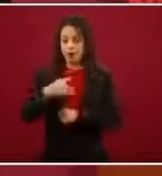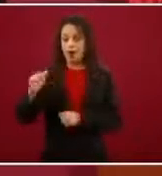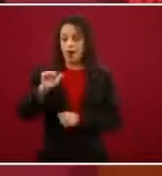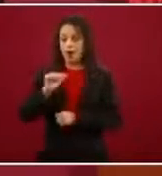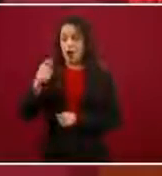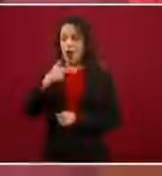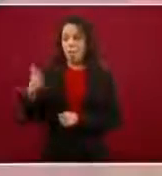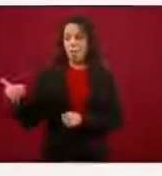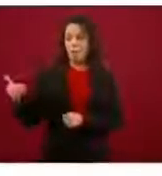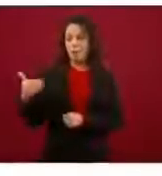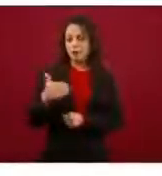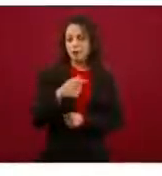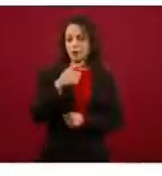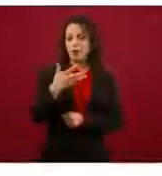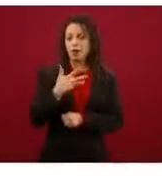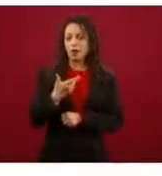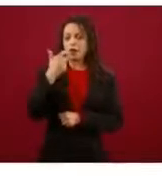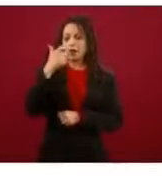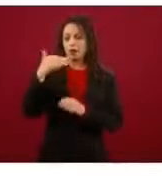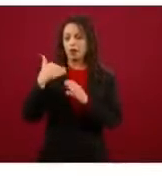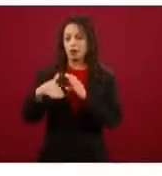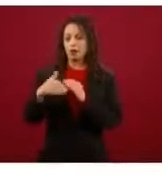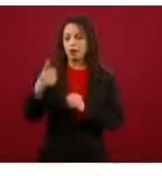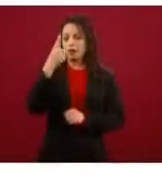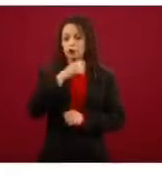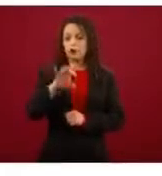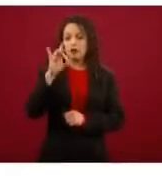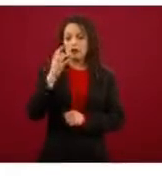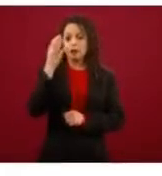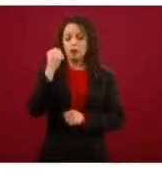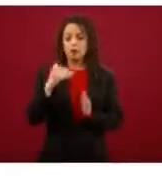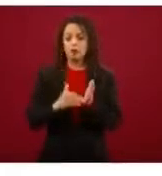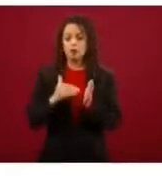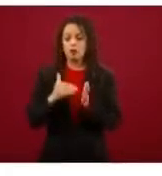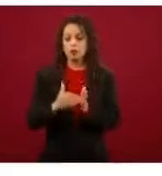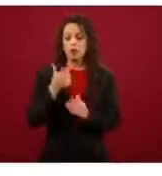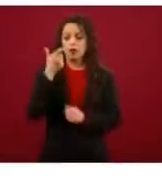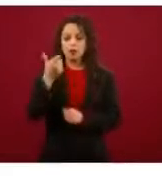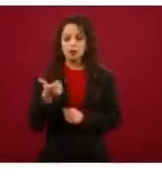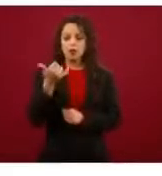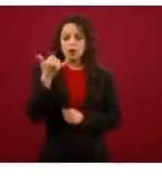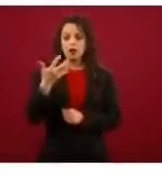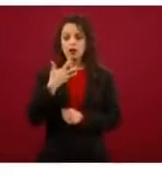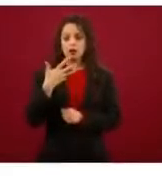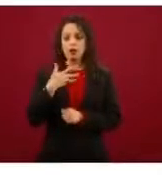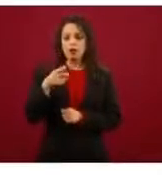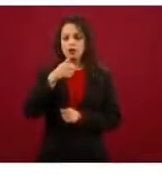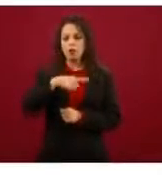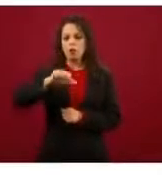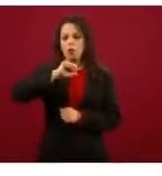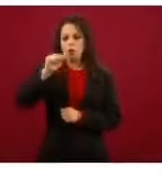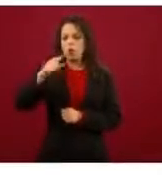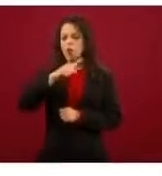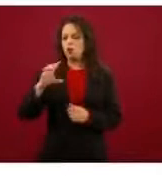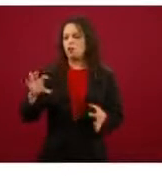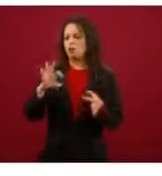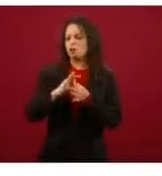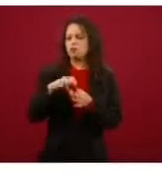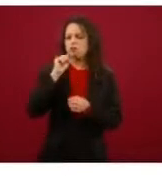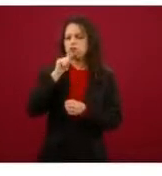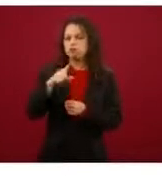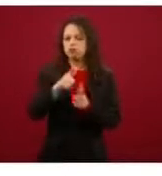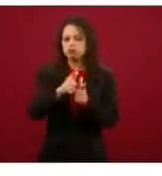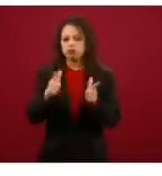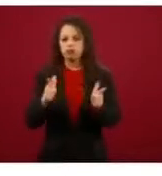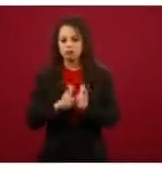recibe recursos por medio de transferencias por 139 millones de pesos y triangula recursos con los otros integrantes del grupo